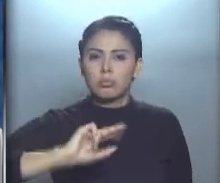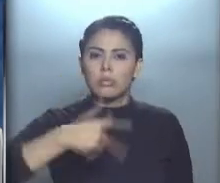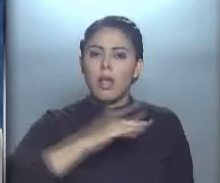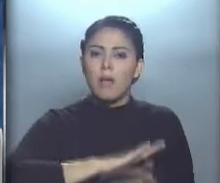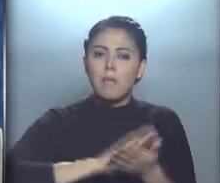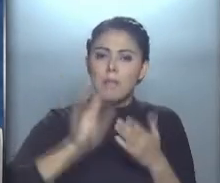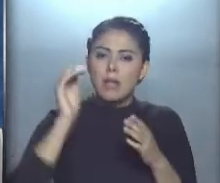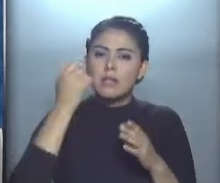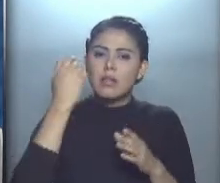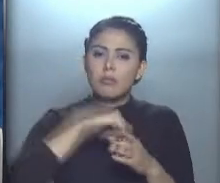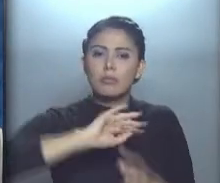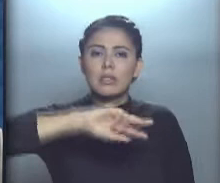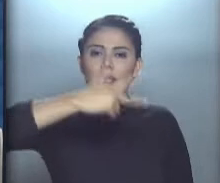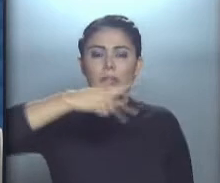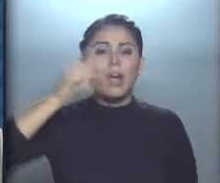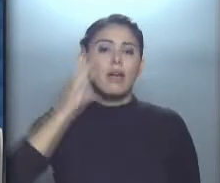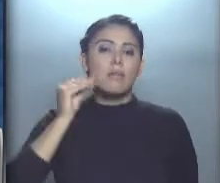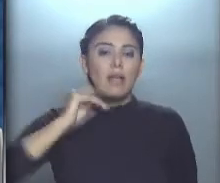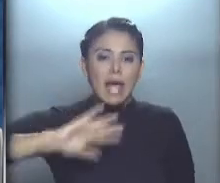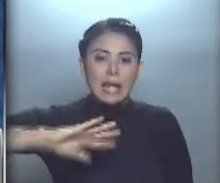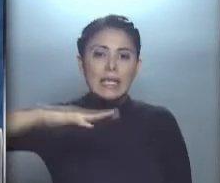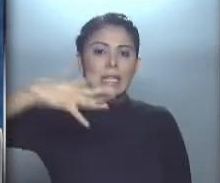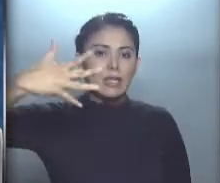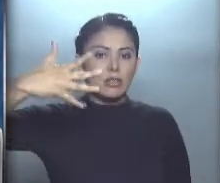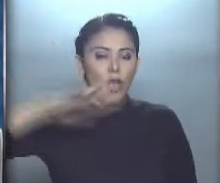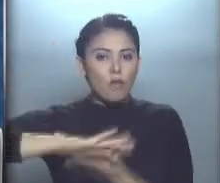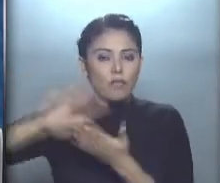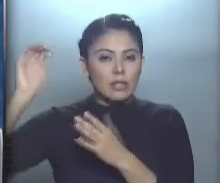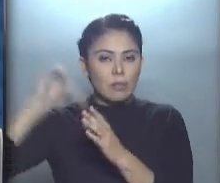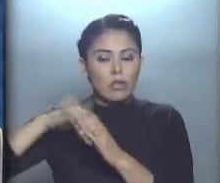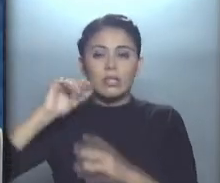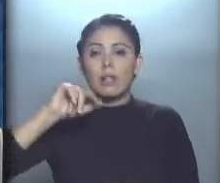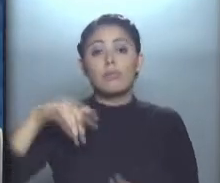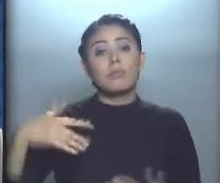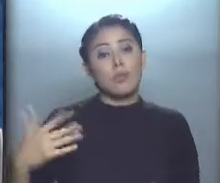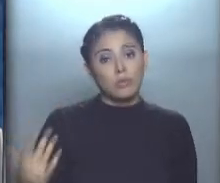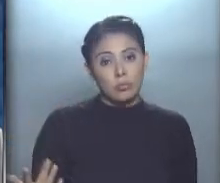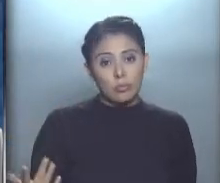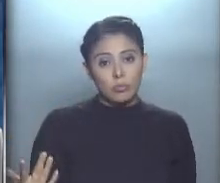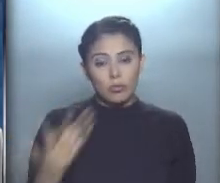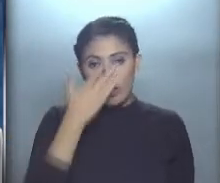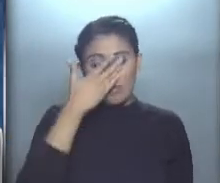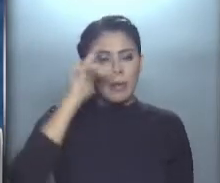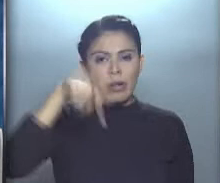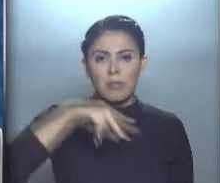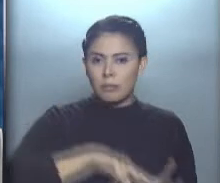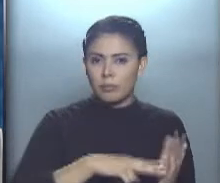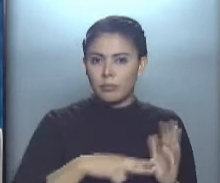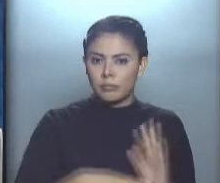base monetaria. Gran Bretaña quintuplicó la base monetaria y obviamente no tuvo ningún tipo de efecto desde el punto de